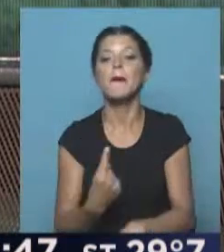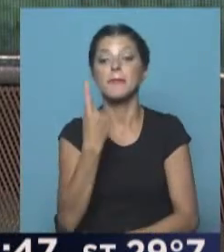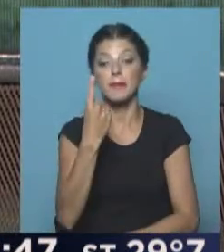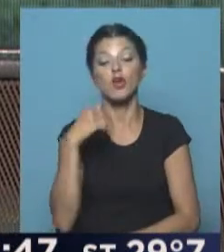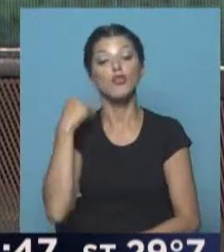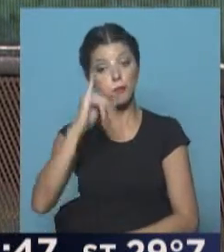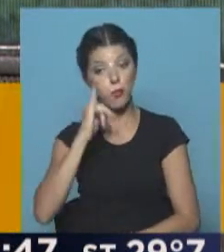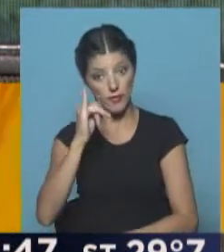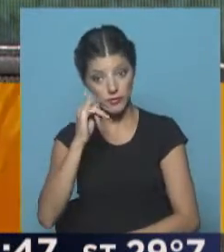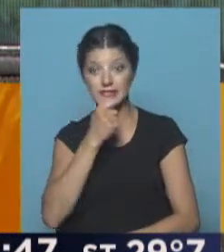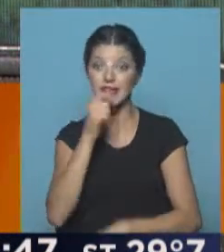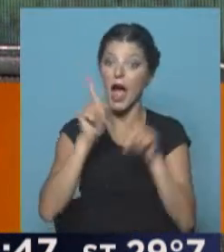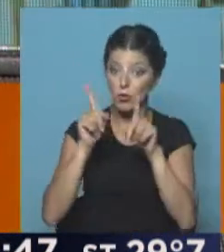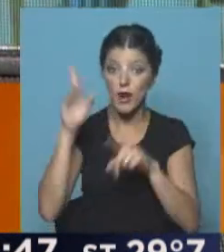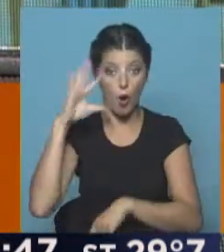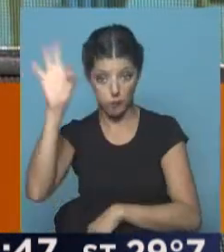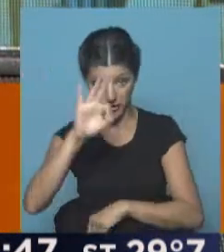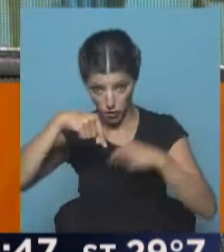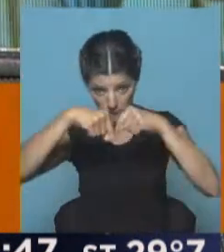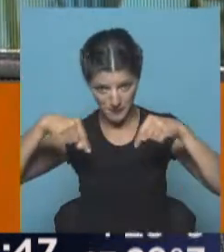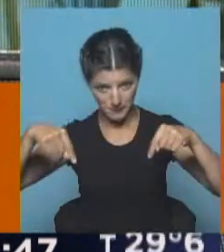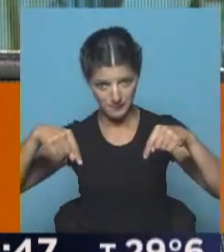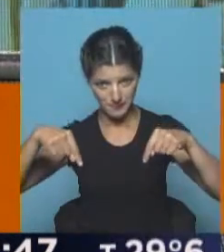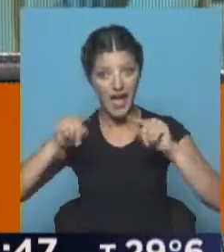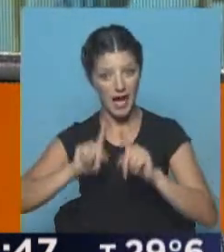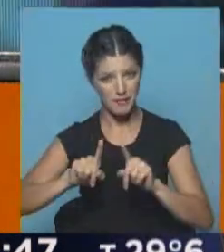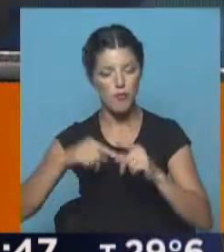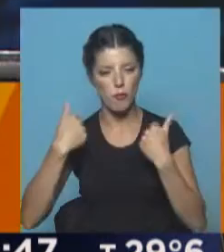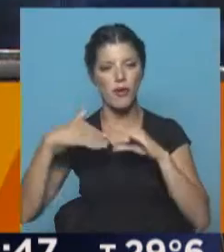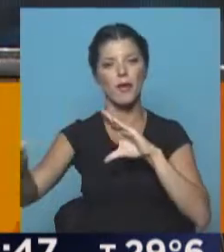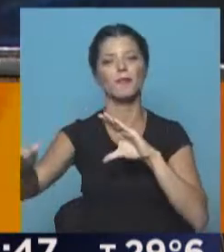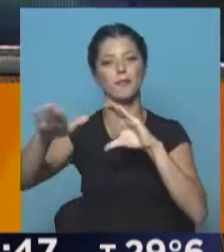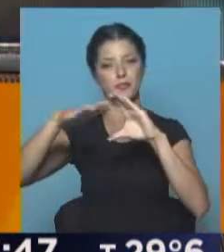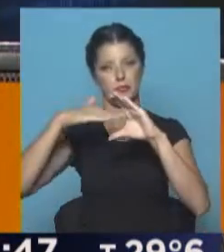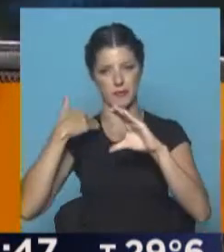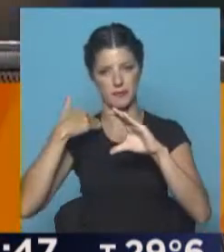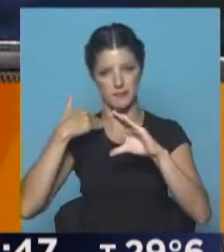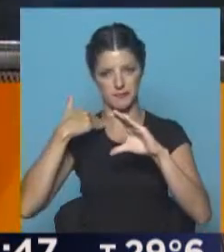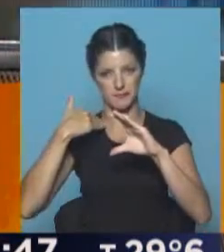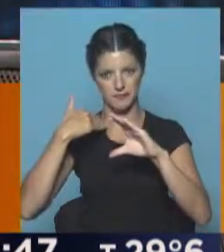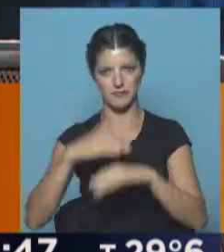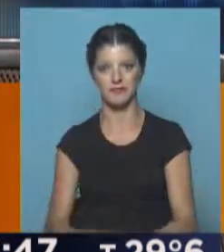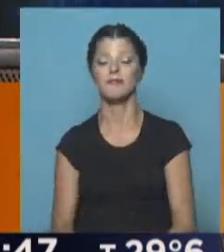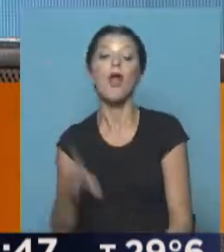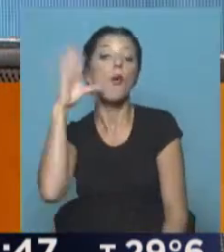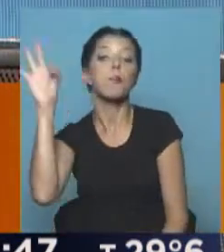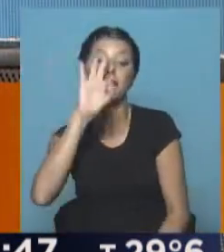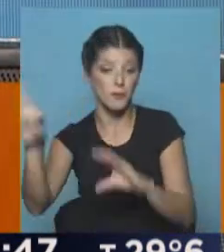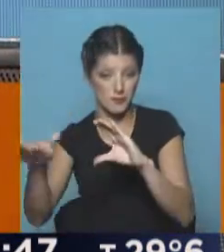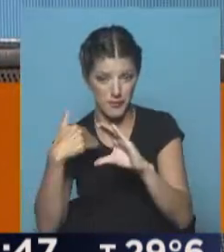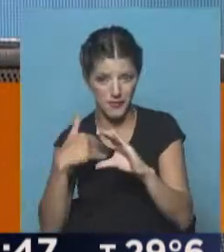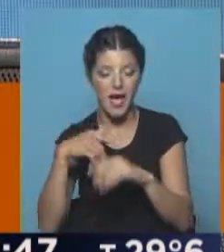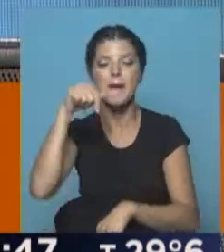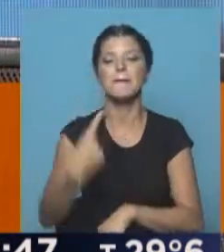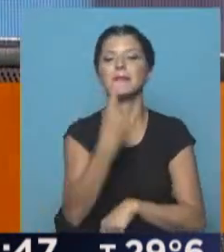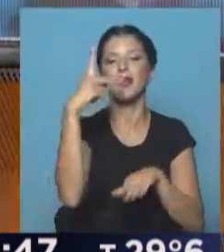tiene comentarios para hacernos, ahora ahí va a ver que puede dirigirse al ombudsman del canal para hacer esos comentarios. Nos vamos entonces a la